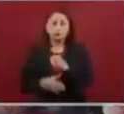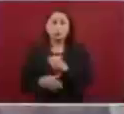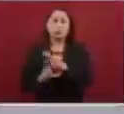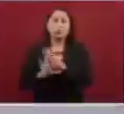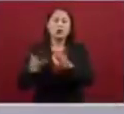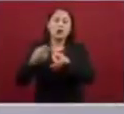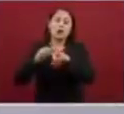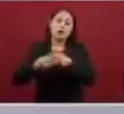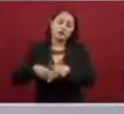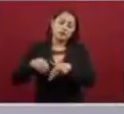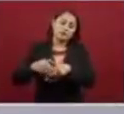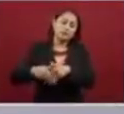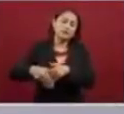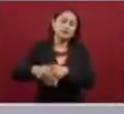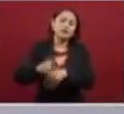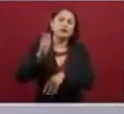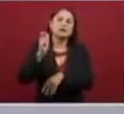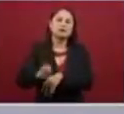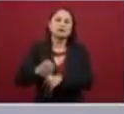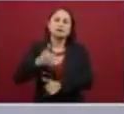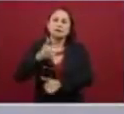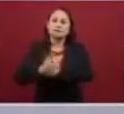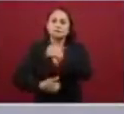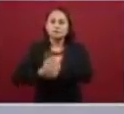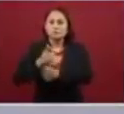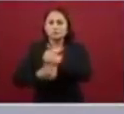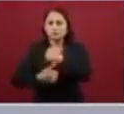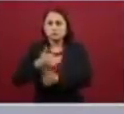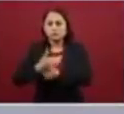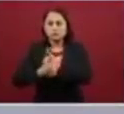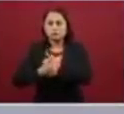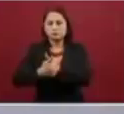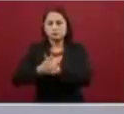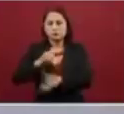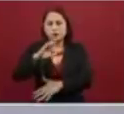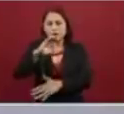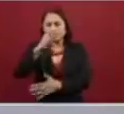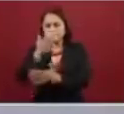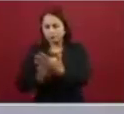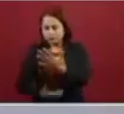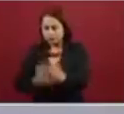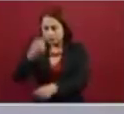iniciará la licitación para la construcción del Tren Maya.